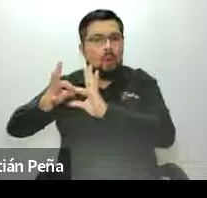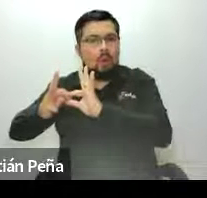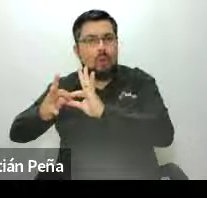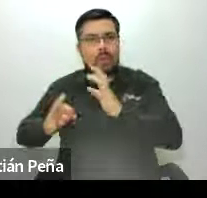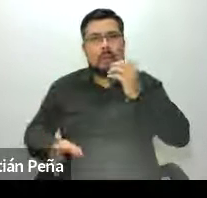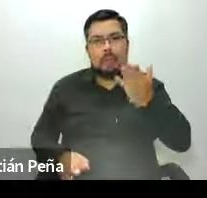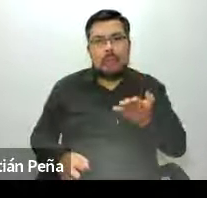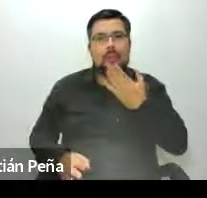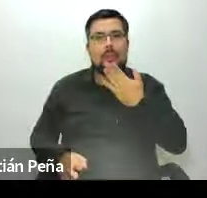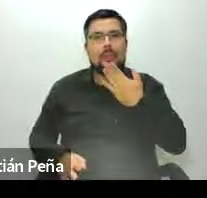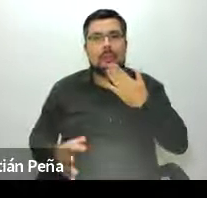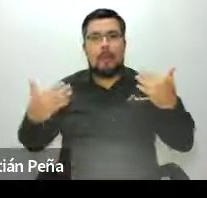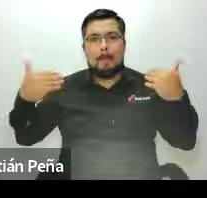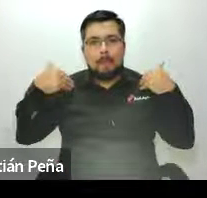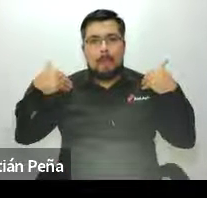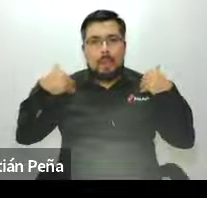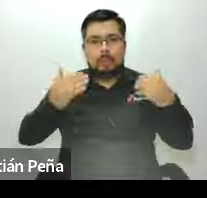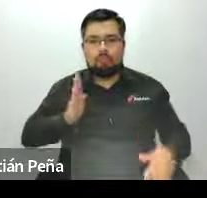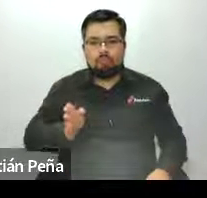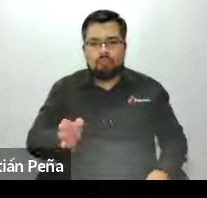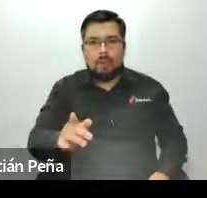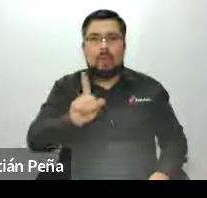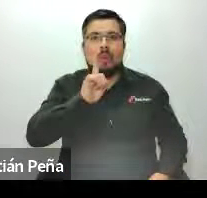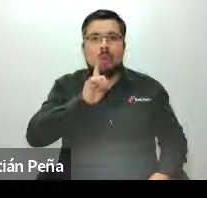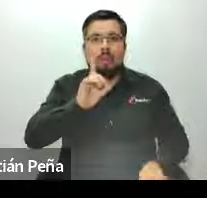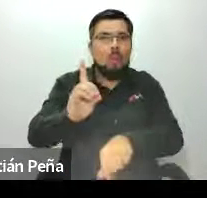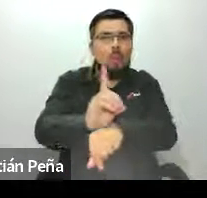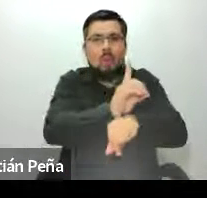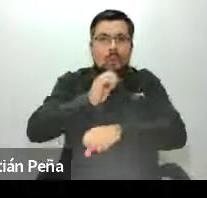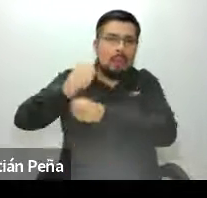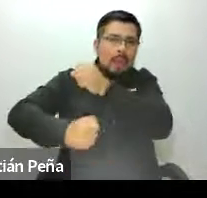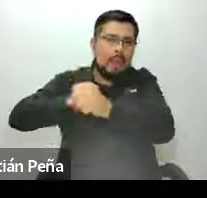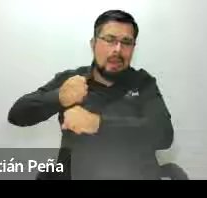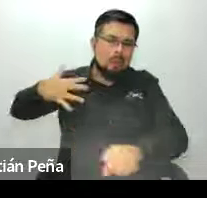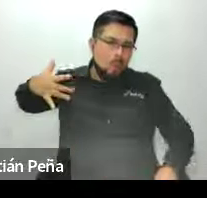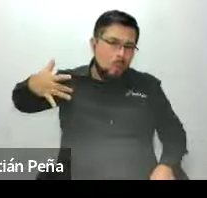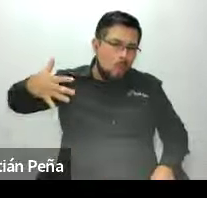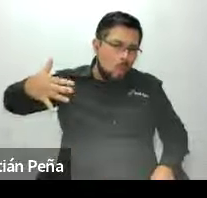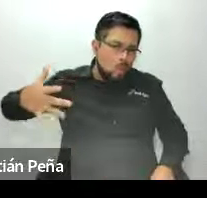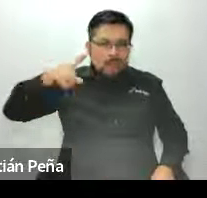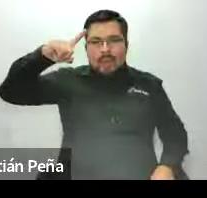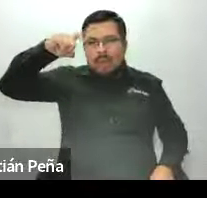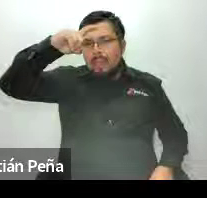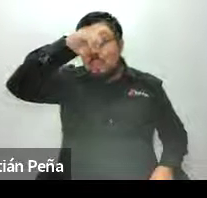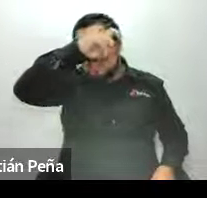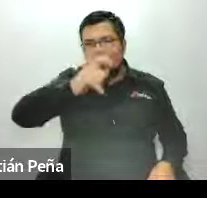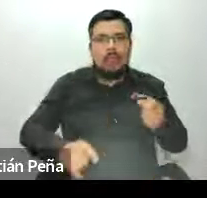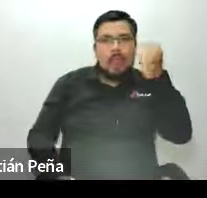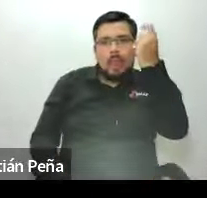prácticas usuales que tenemos los docentes y que hemos arrastrado años de años y nos ha costado mucho, ¿no? Comprender de